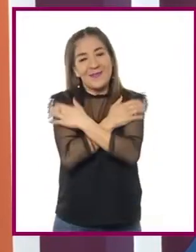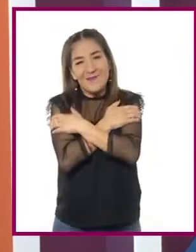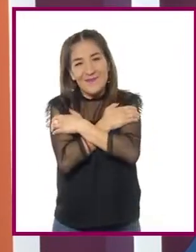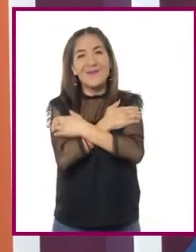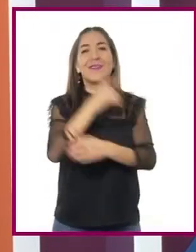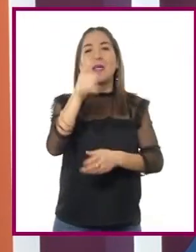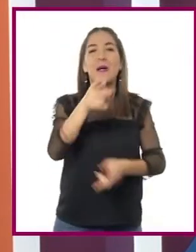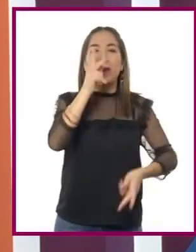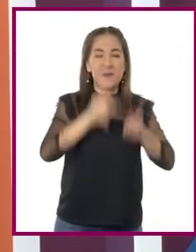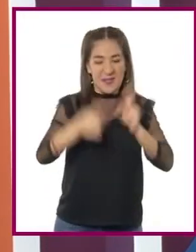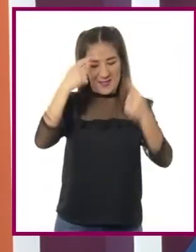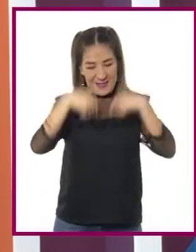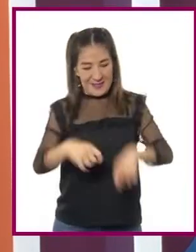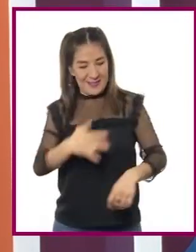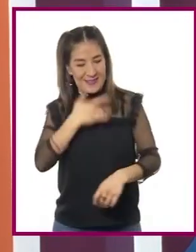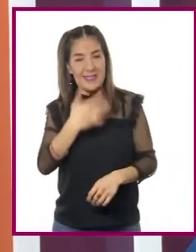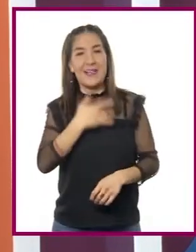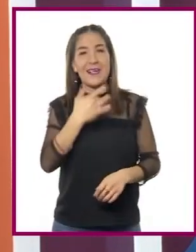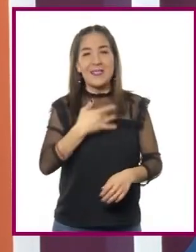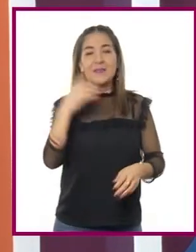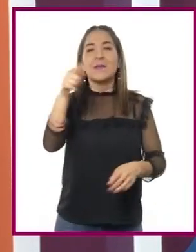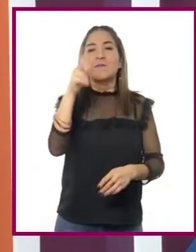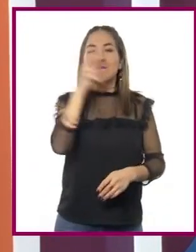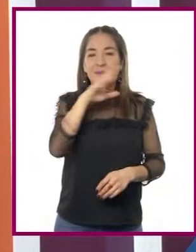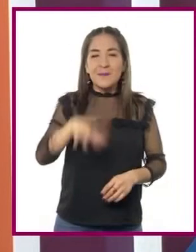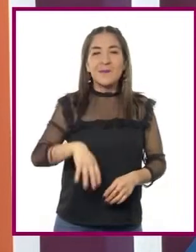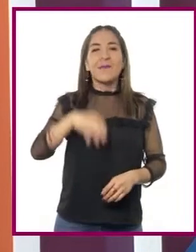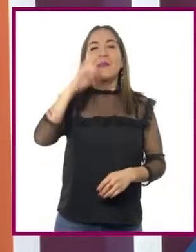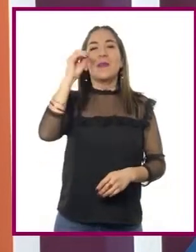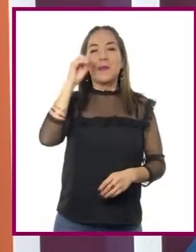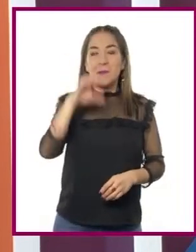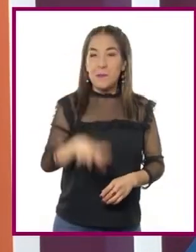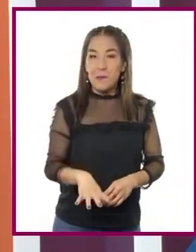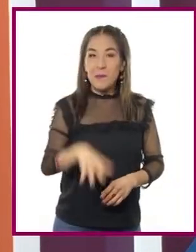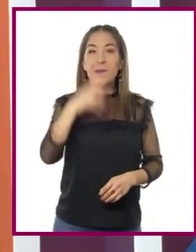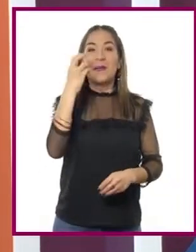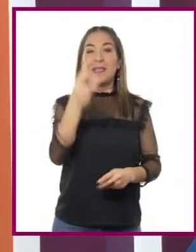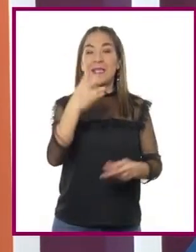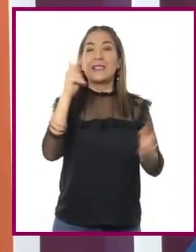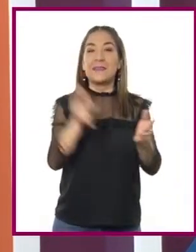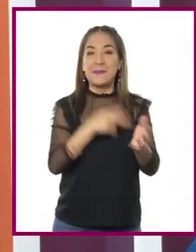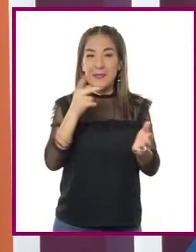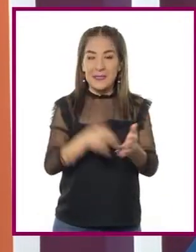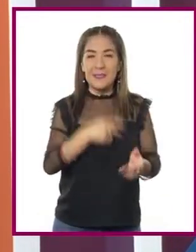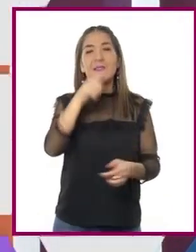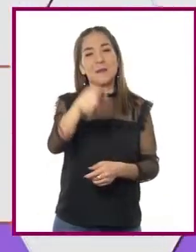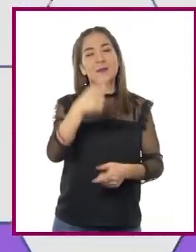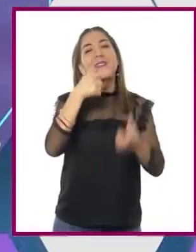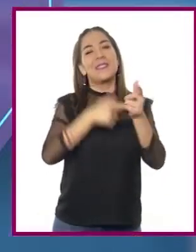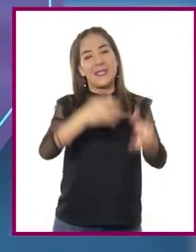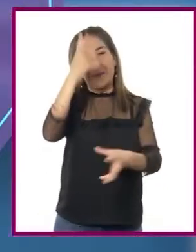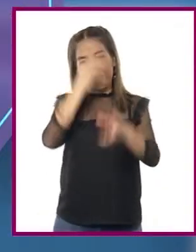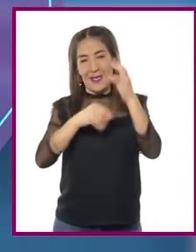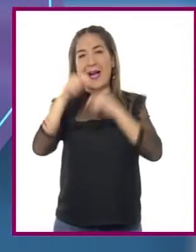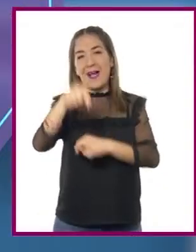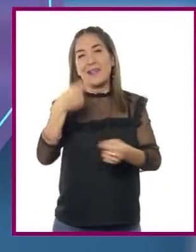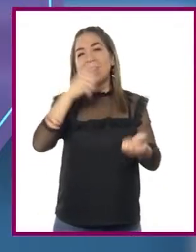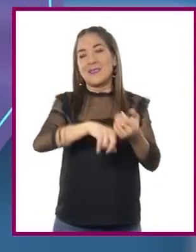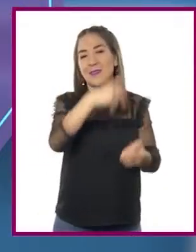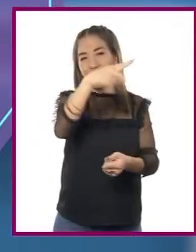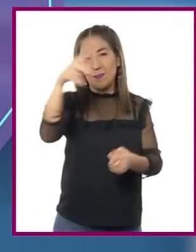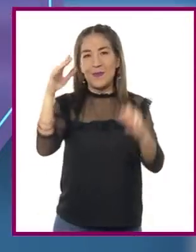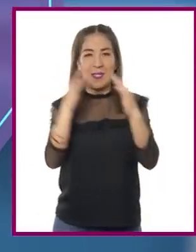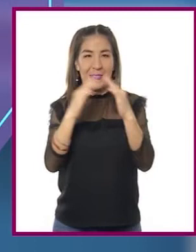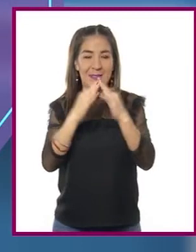de sus sentires, practiquen respiración en 3 tiempos y sigamos aprendiendo desde casa. Preparen